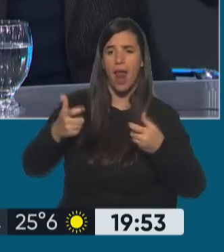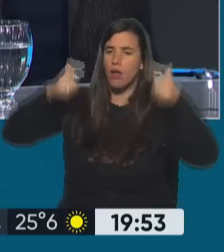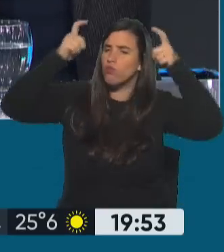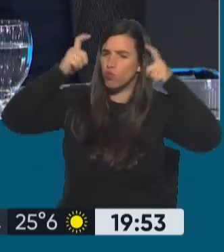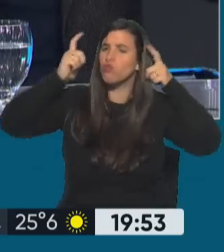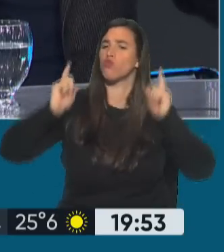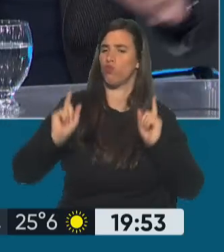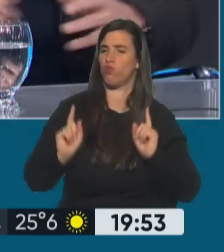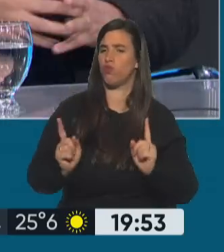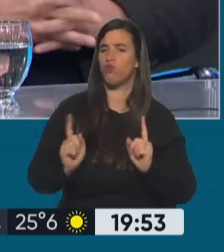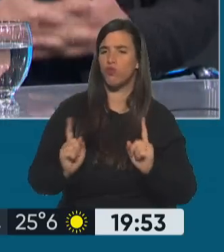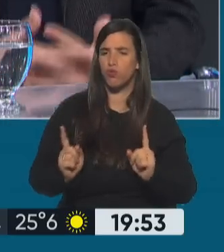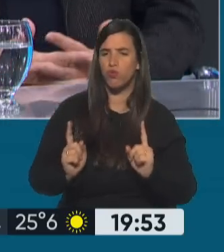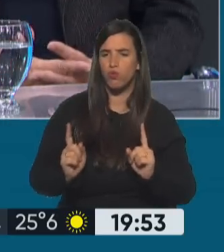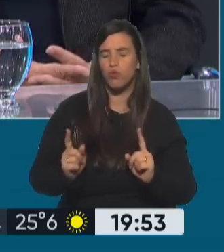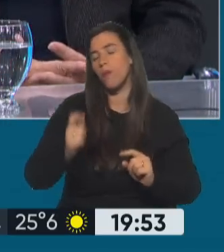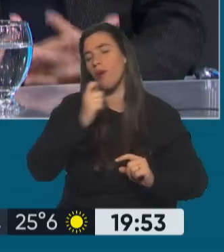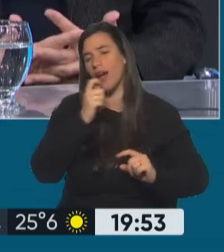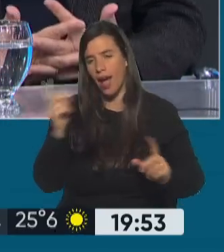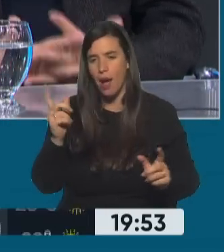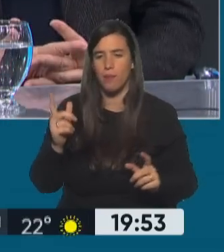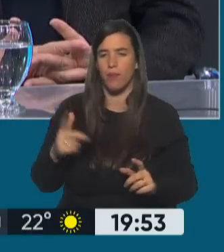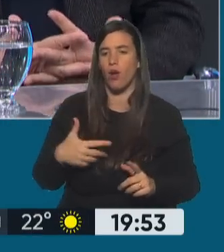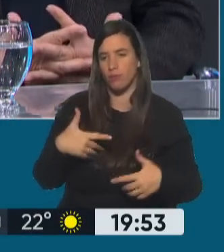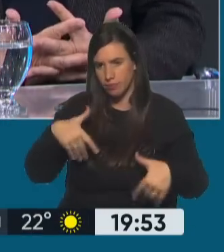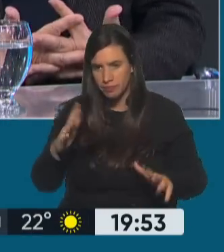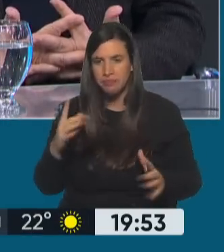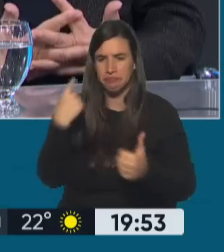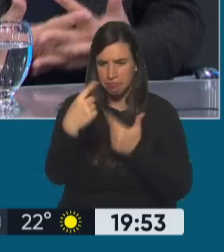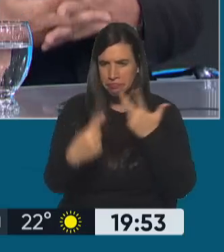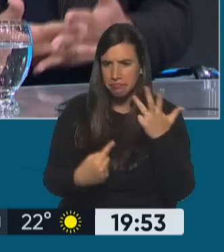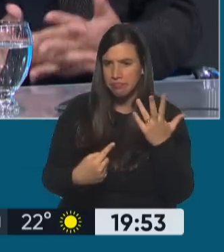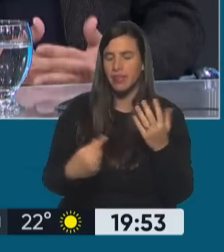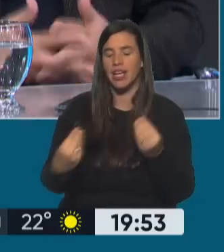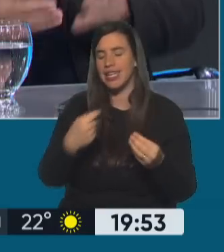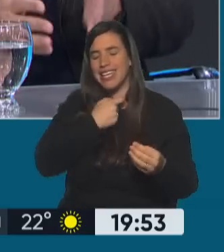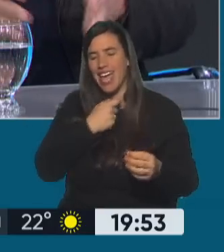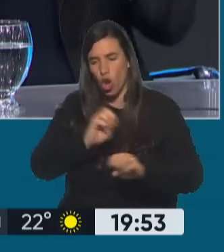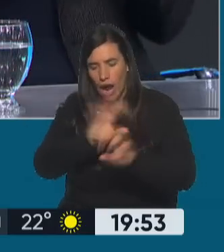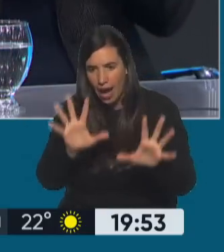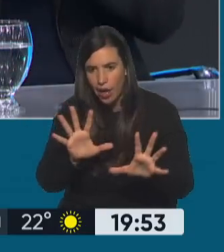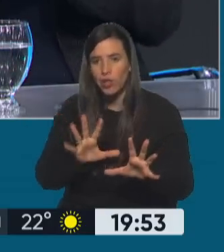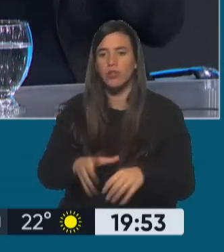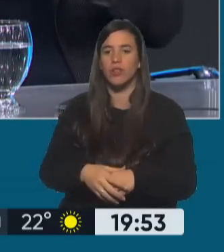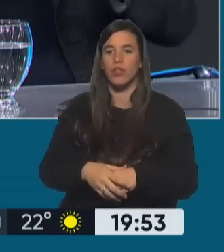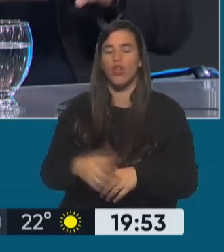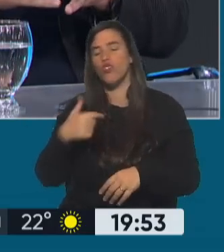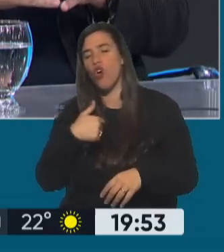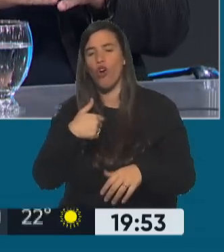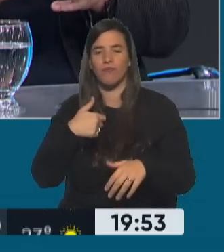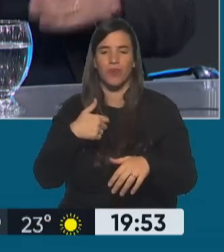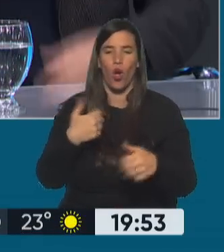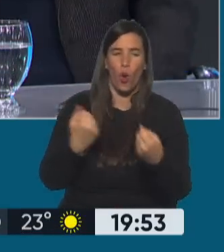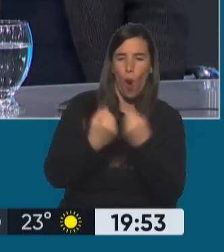la última escena donde grita mi reino por un caballo. Es decir, lo que quiero ser claro, no estoy exactamente